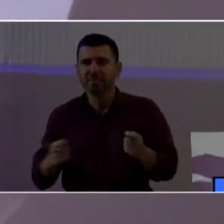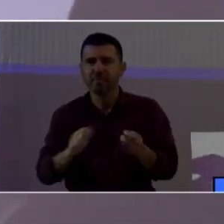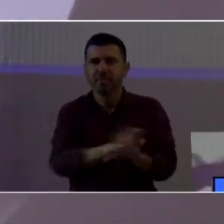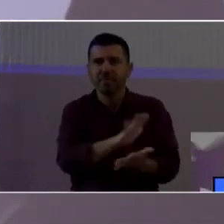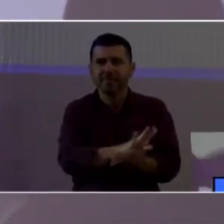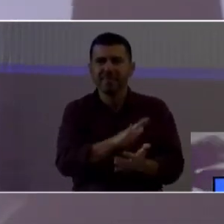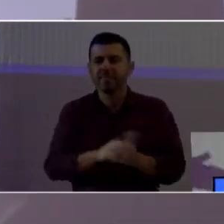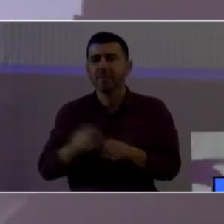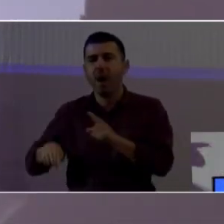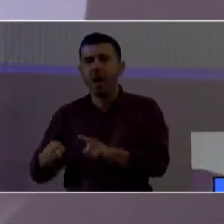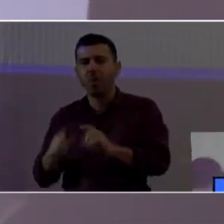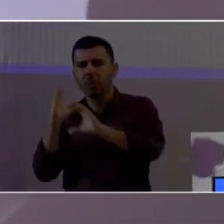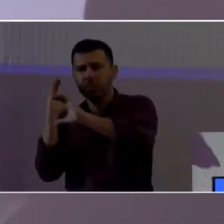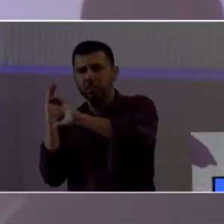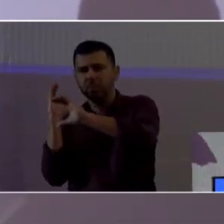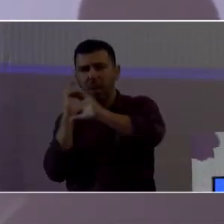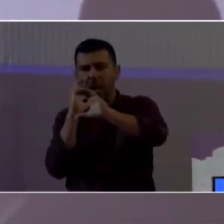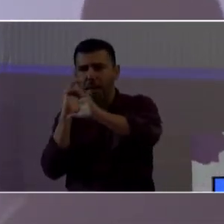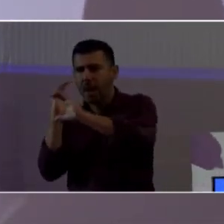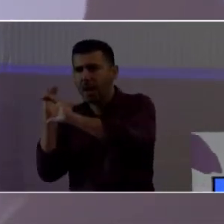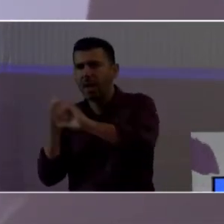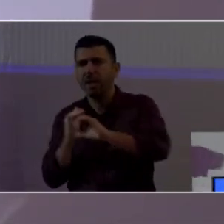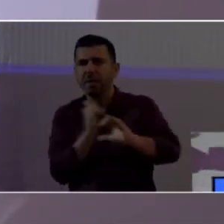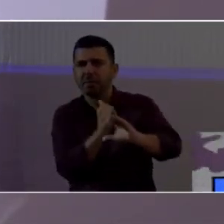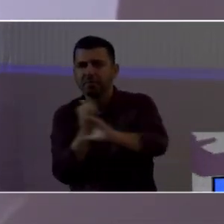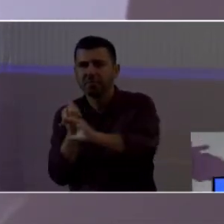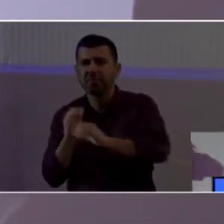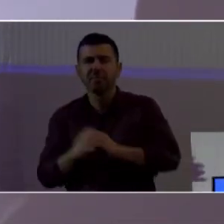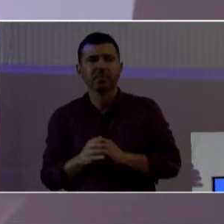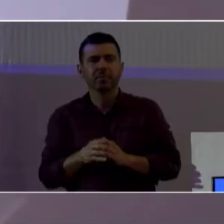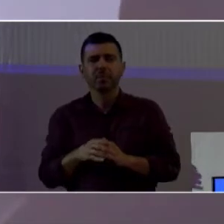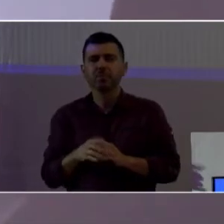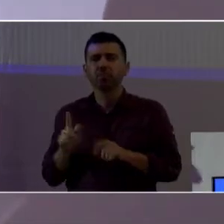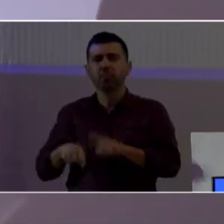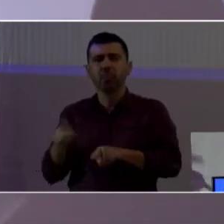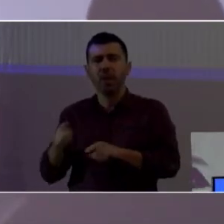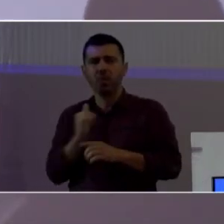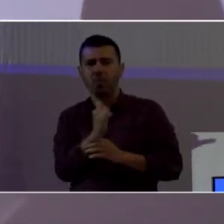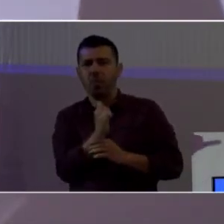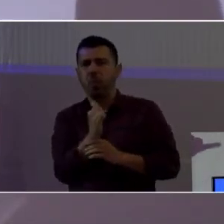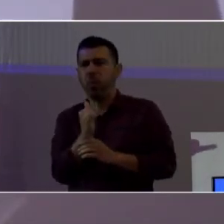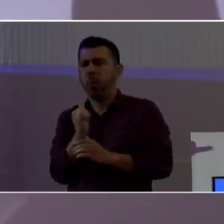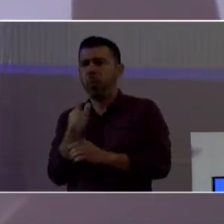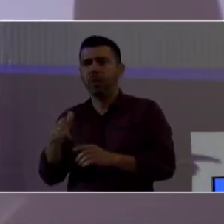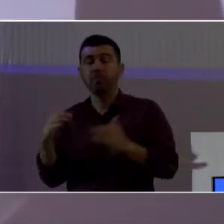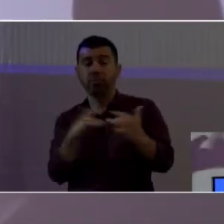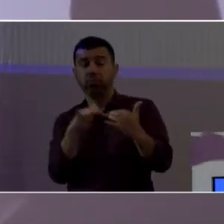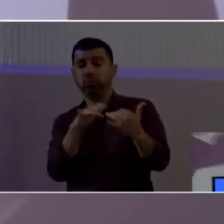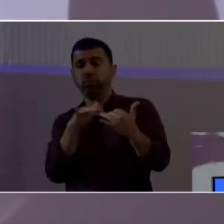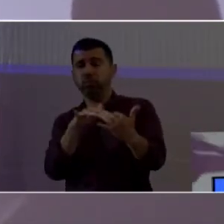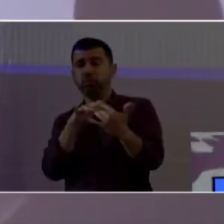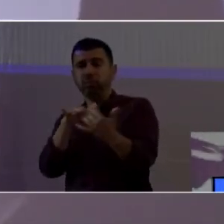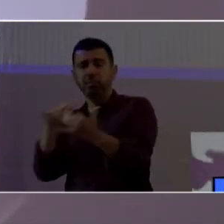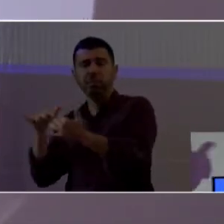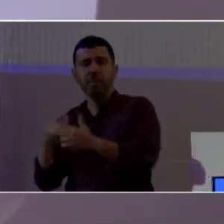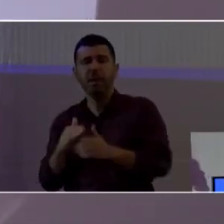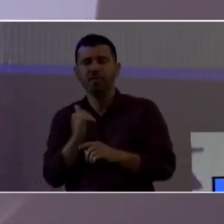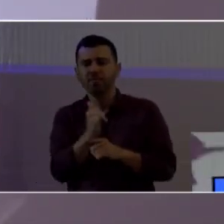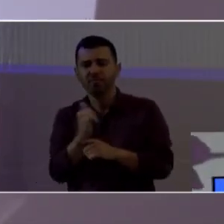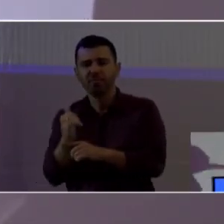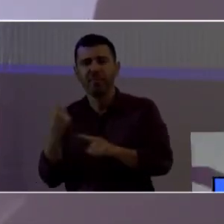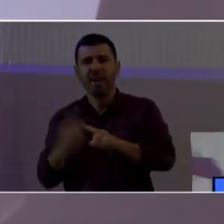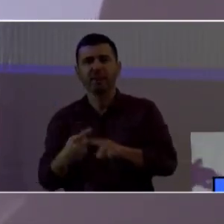eran camarógrafos, que hacían videos de los combates o videos de propaganda. Y algunos otros que